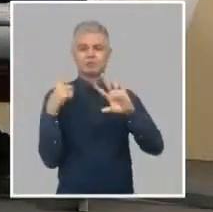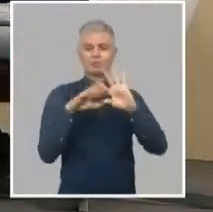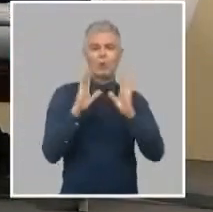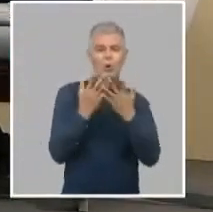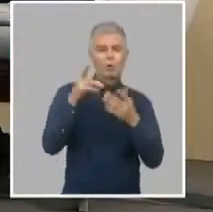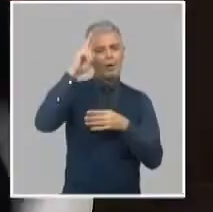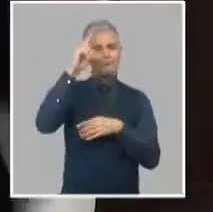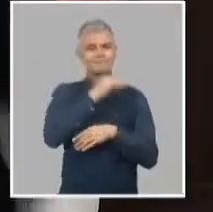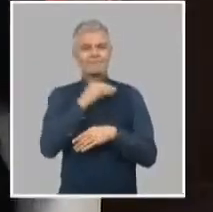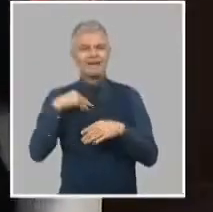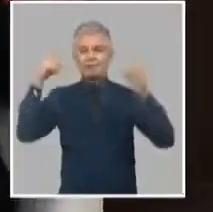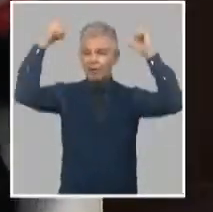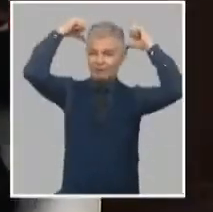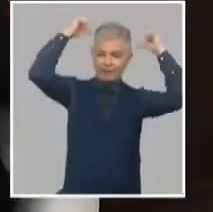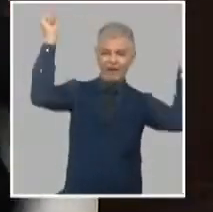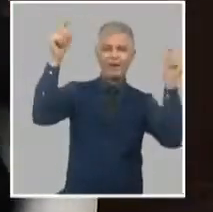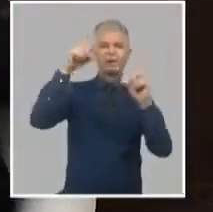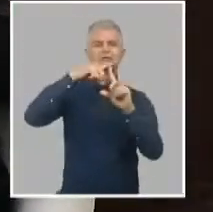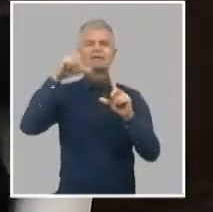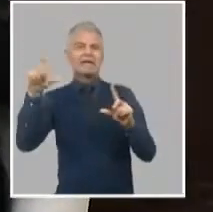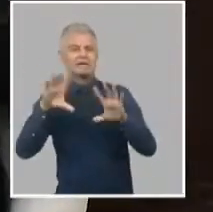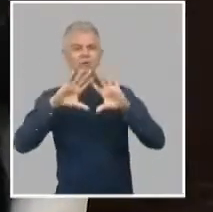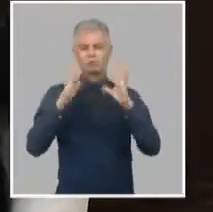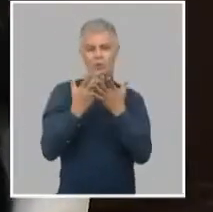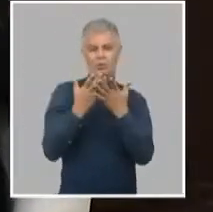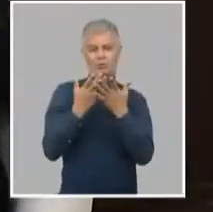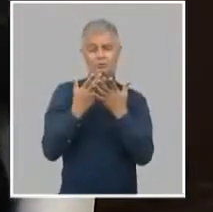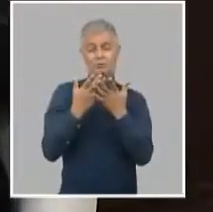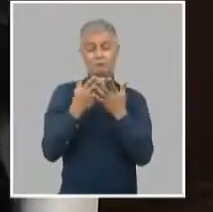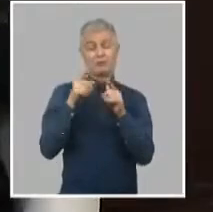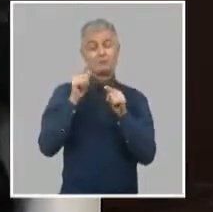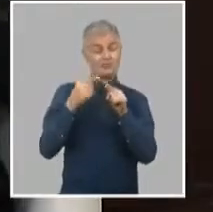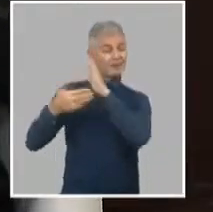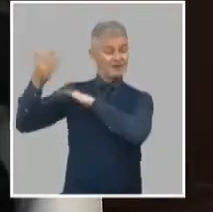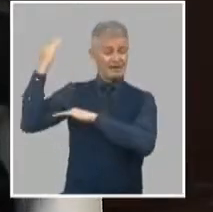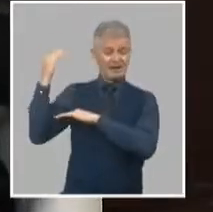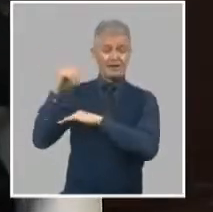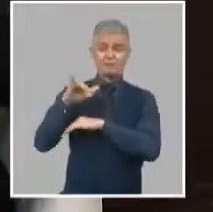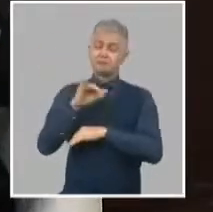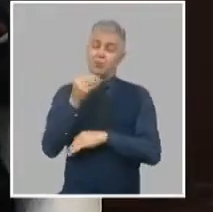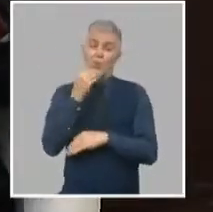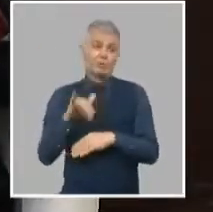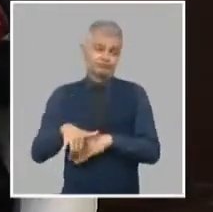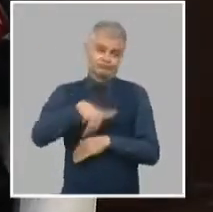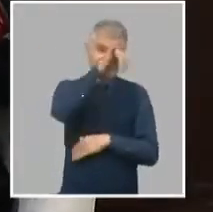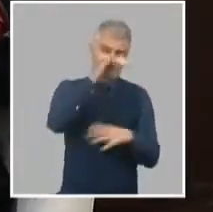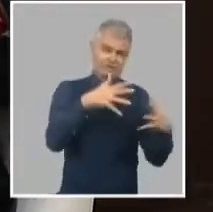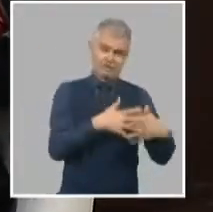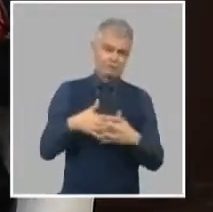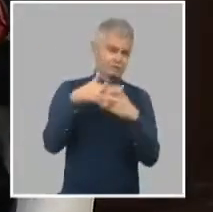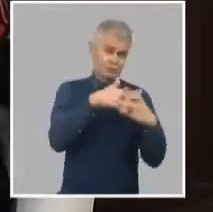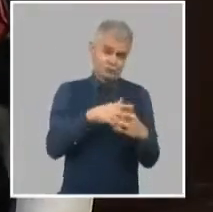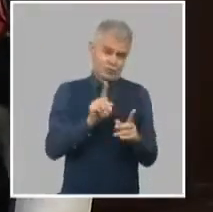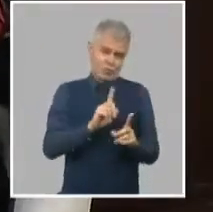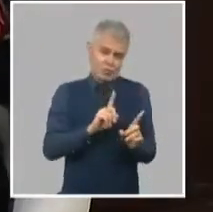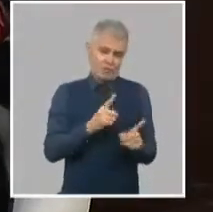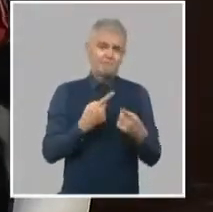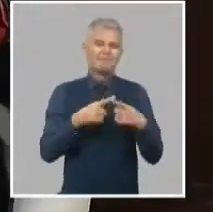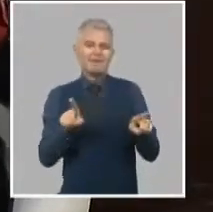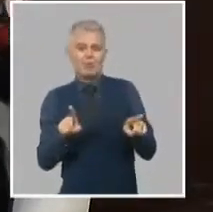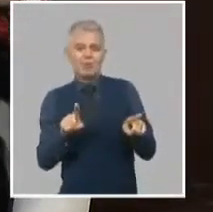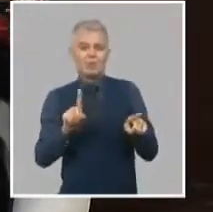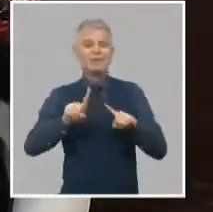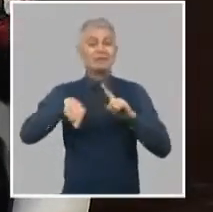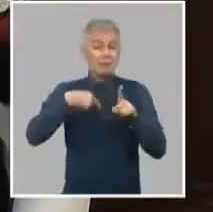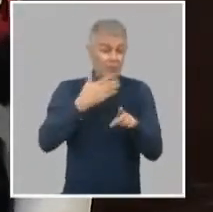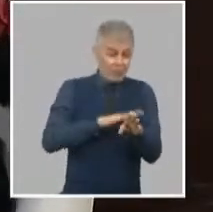de la salud cubana. No se dio aquella misión en New Orleans, pero después han venido muchísimas misiones a lo largo de estos